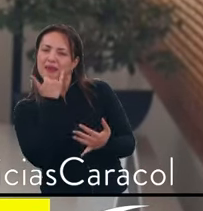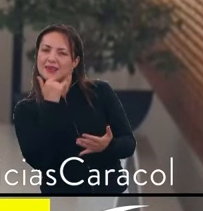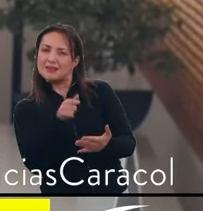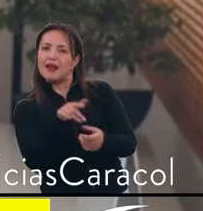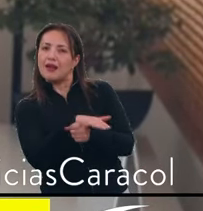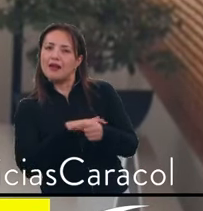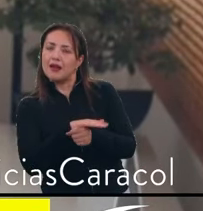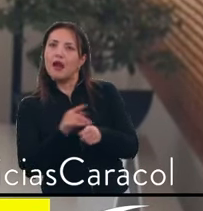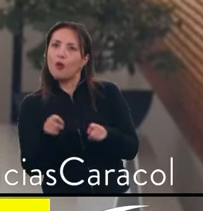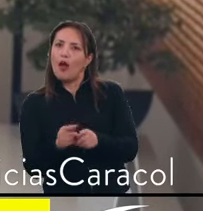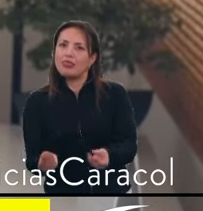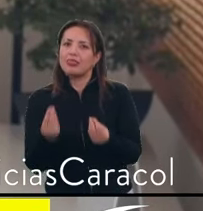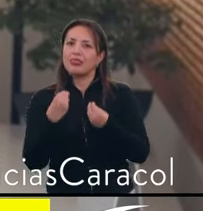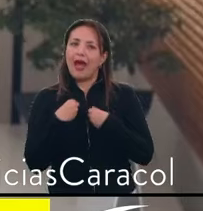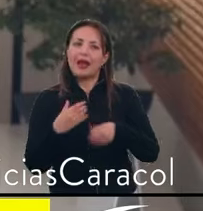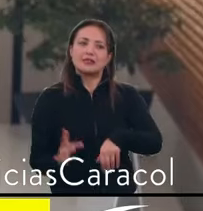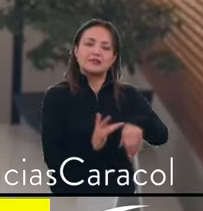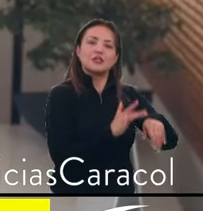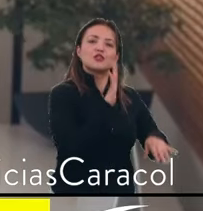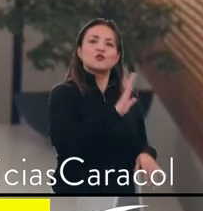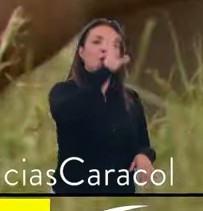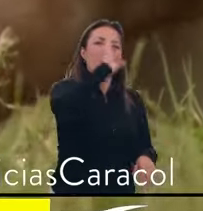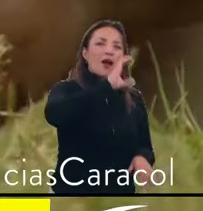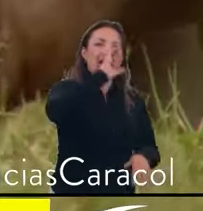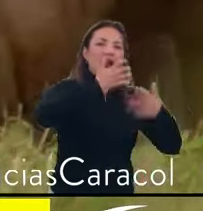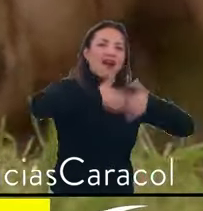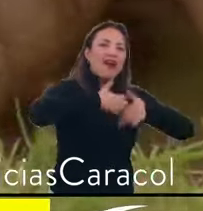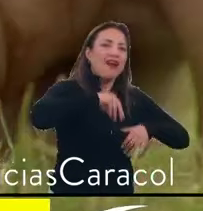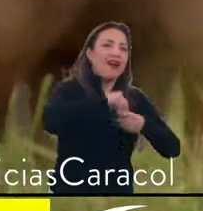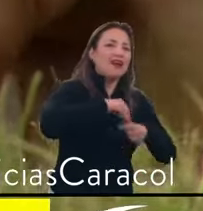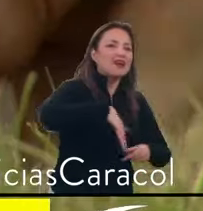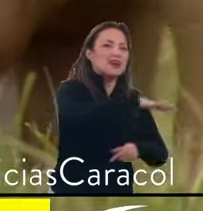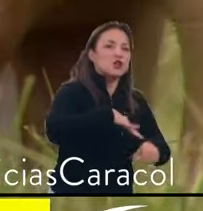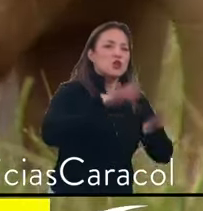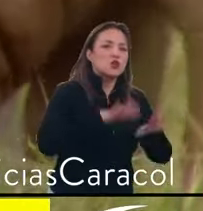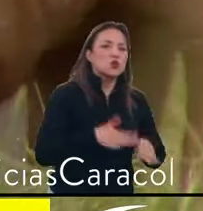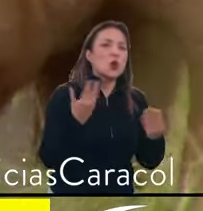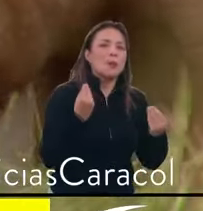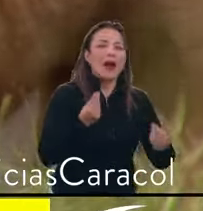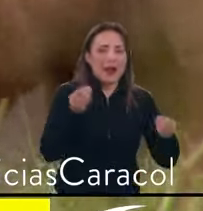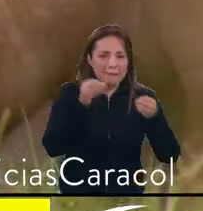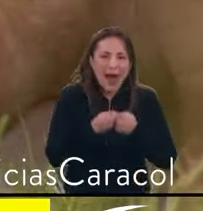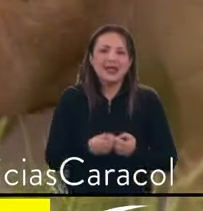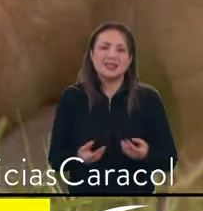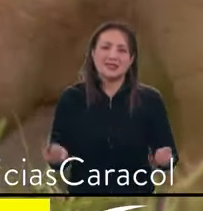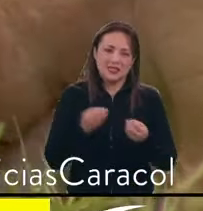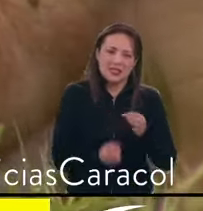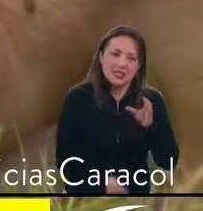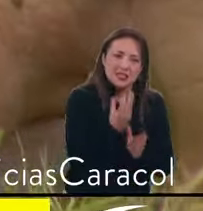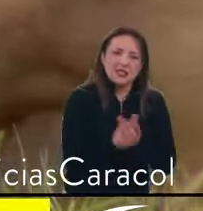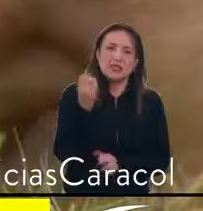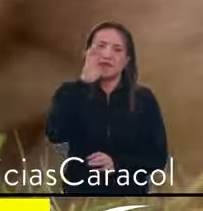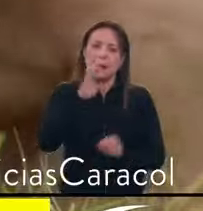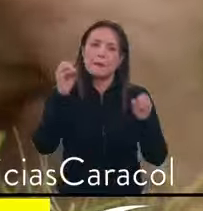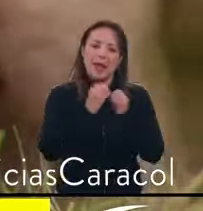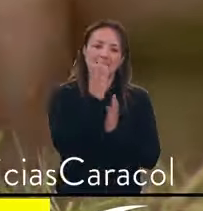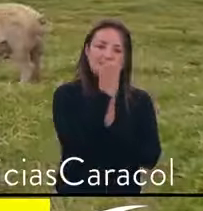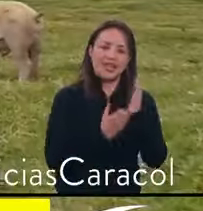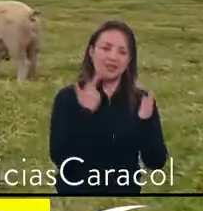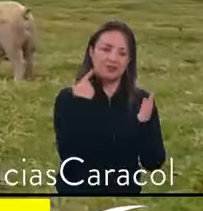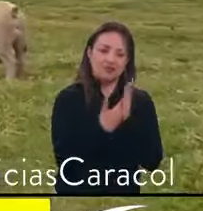generado un impulso a los porcicultores colombianos para inyectar mayor productividad, mayor tecnificación y